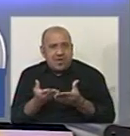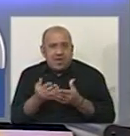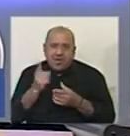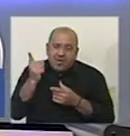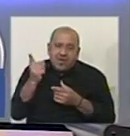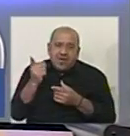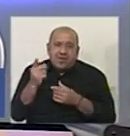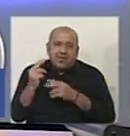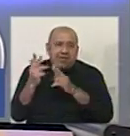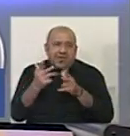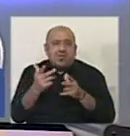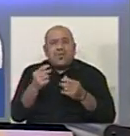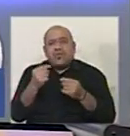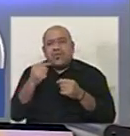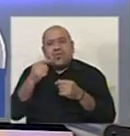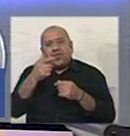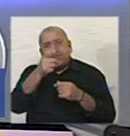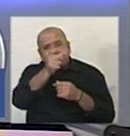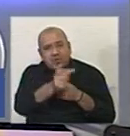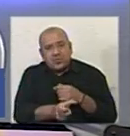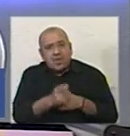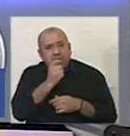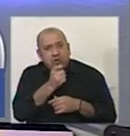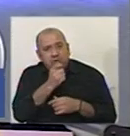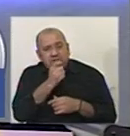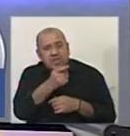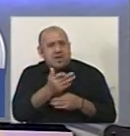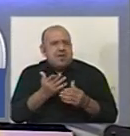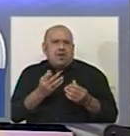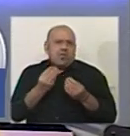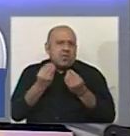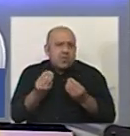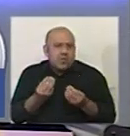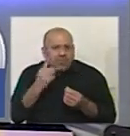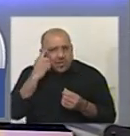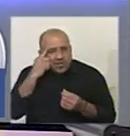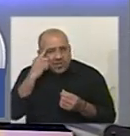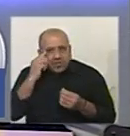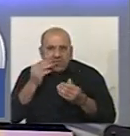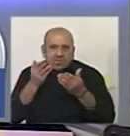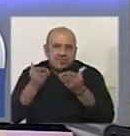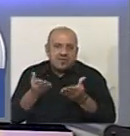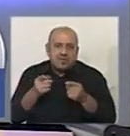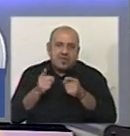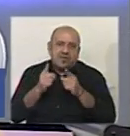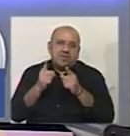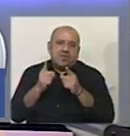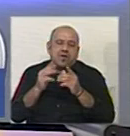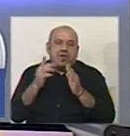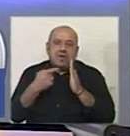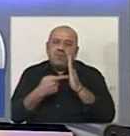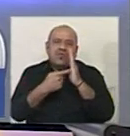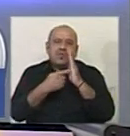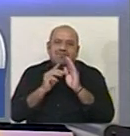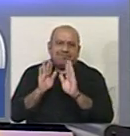matar, descuartizar y disolver en ácido a Khashoggi. O sea, me parece que ese fue el punto